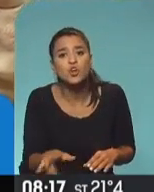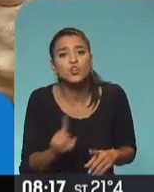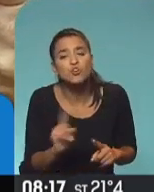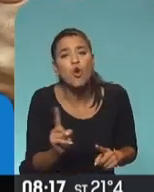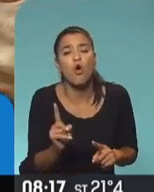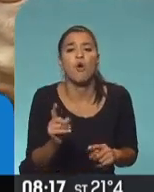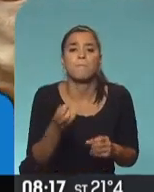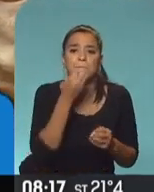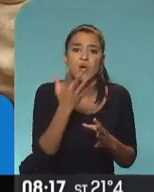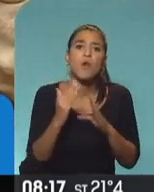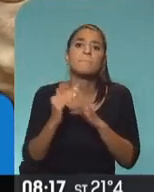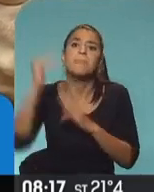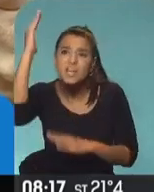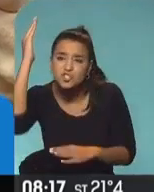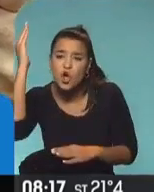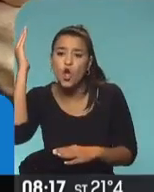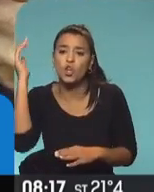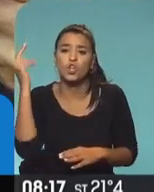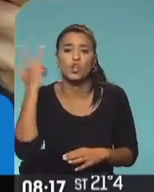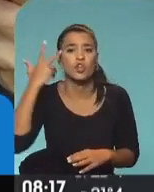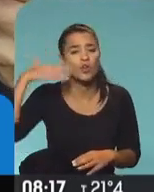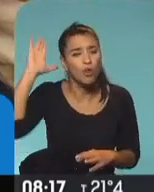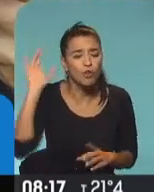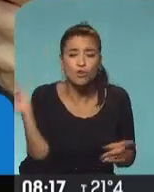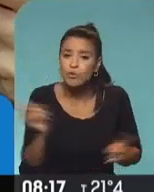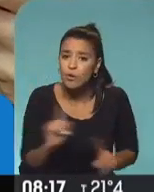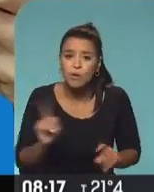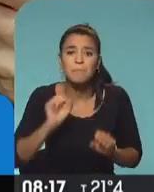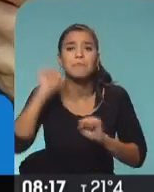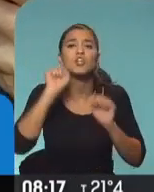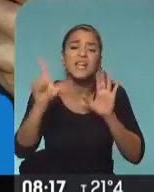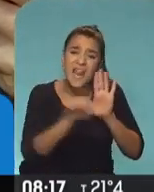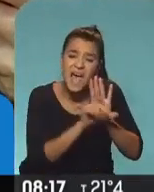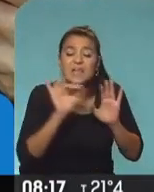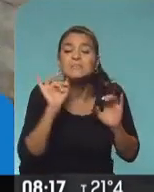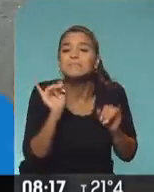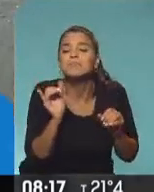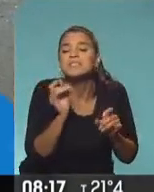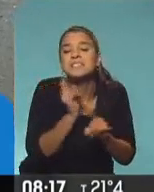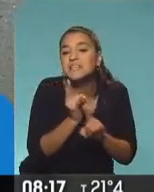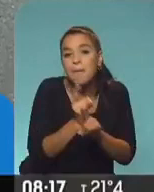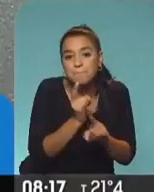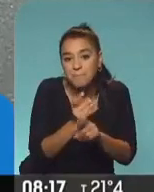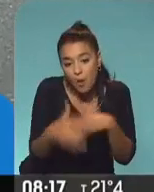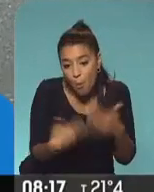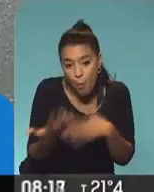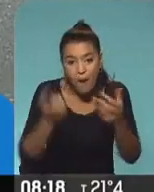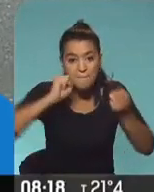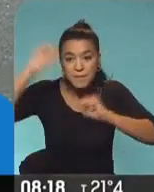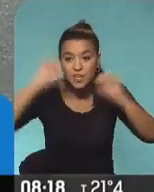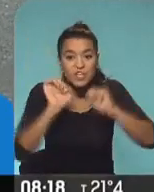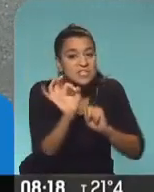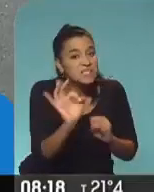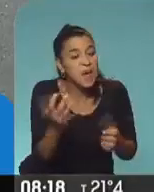que un mayor, que lo hagan la pirotecnia legal. Pero siempre el que juega con pirotecnia sabe que